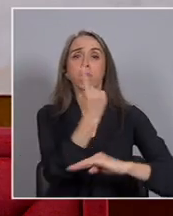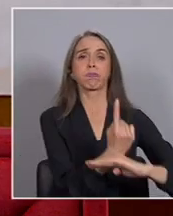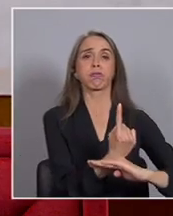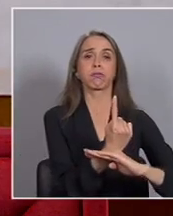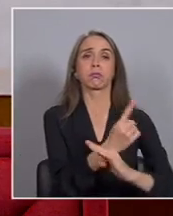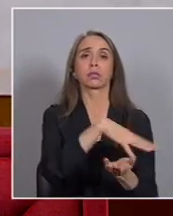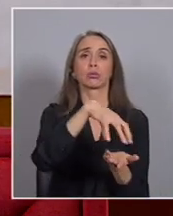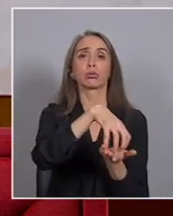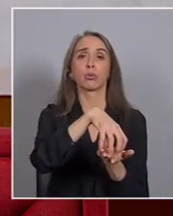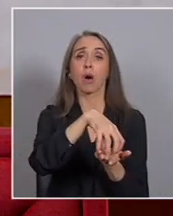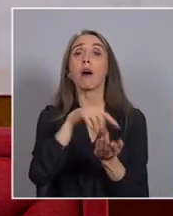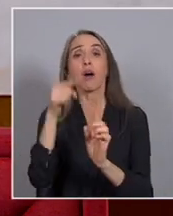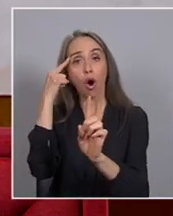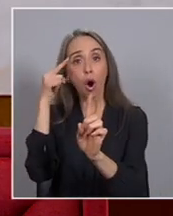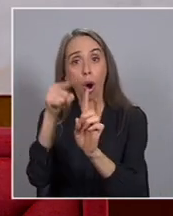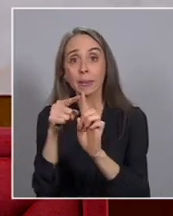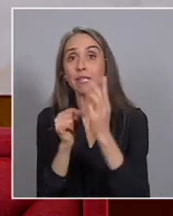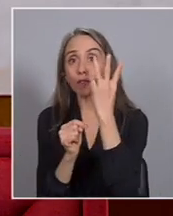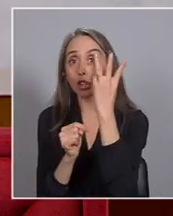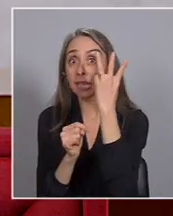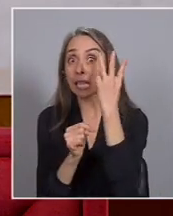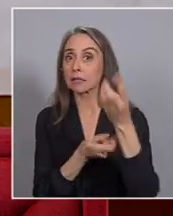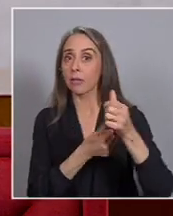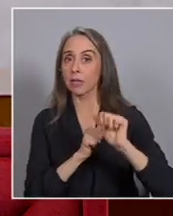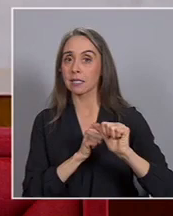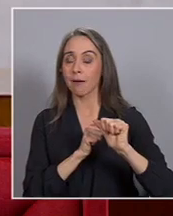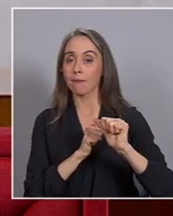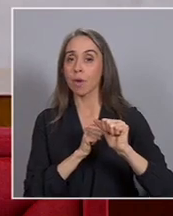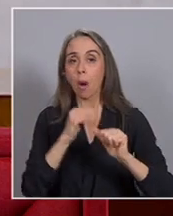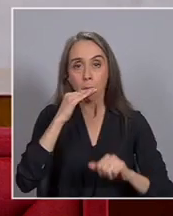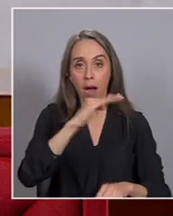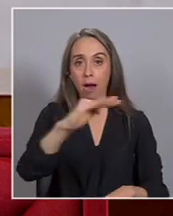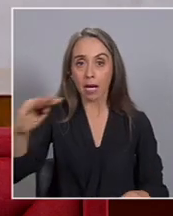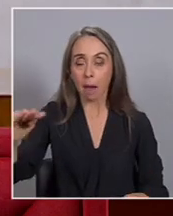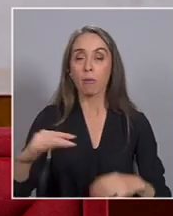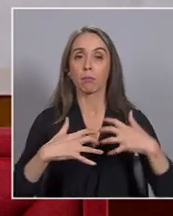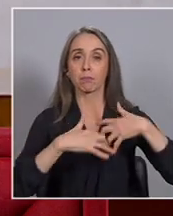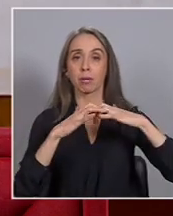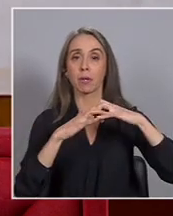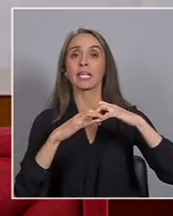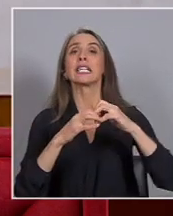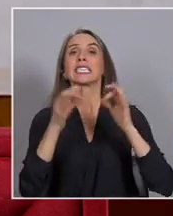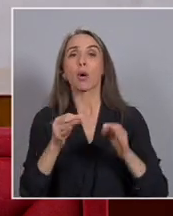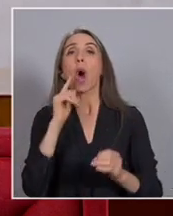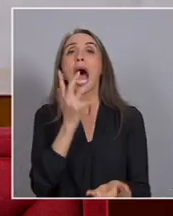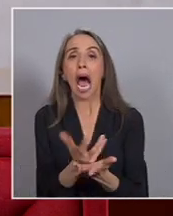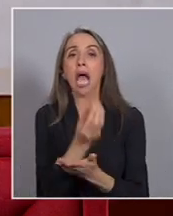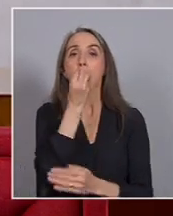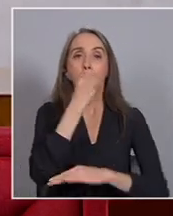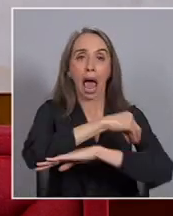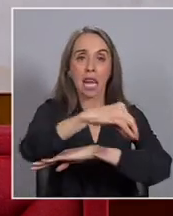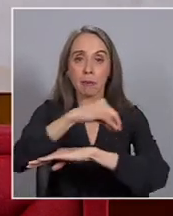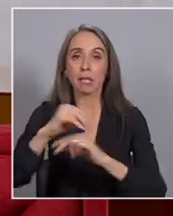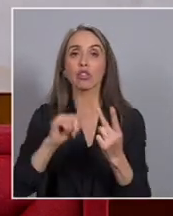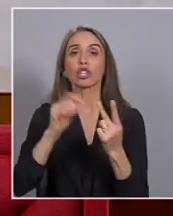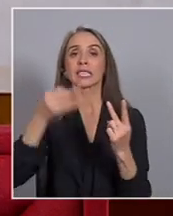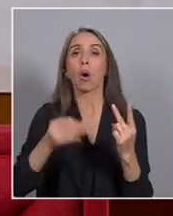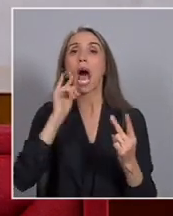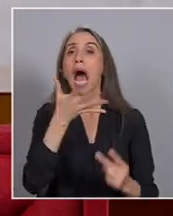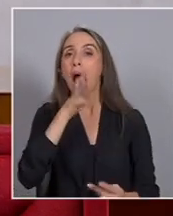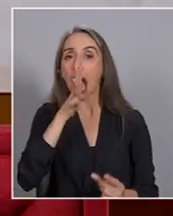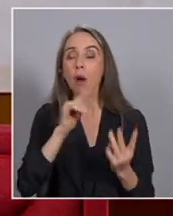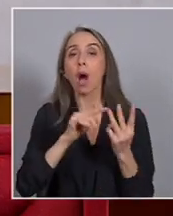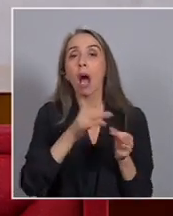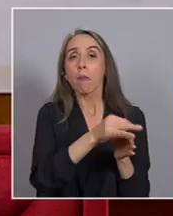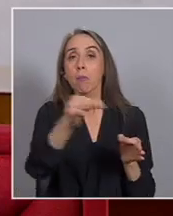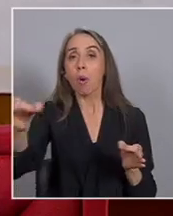Con este objetivo, hemos puesto foco en tres grandes desafíos en el mundo rural: fortalecer la seguridad alimentaria, la seguridad hídrica y dotar a las